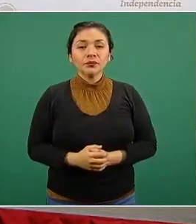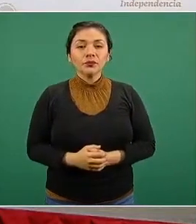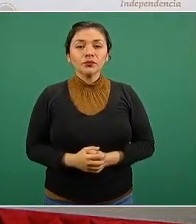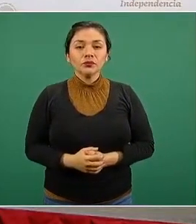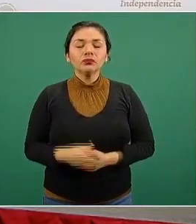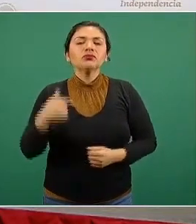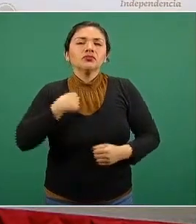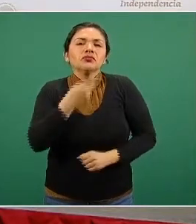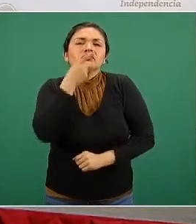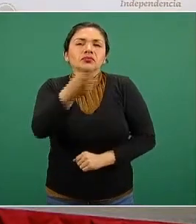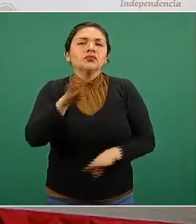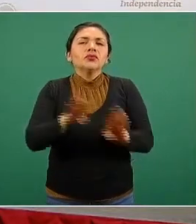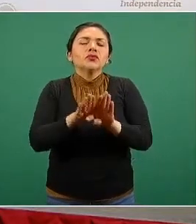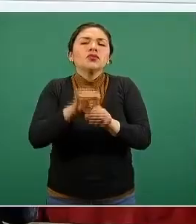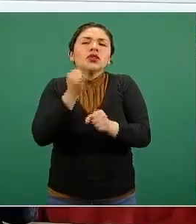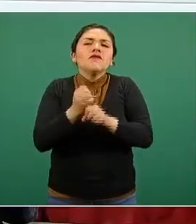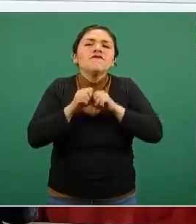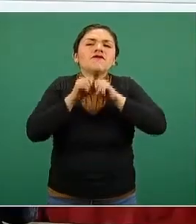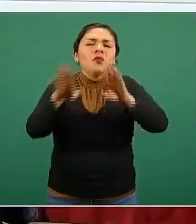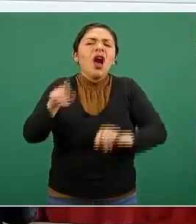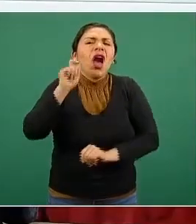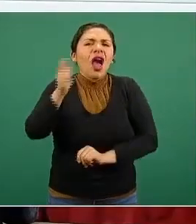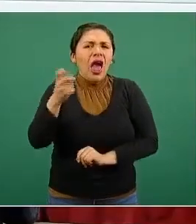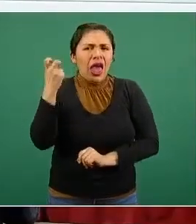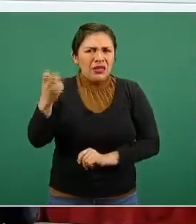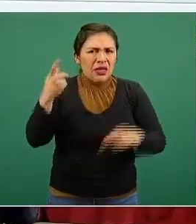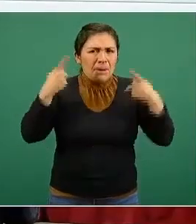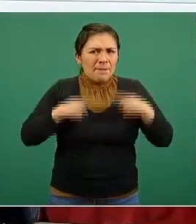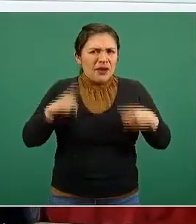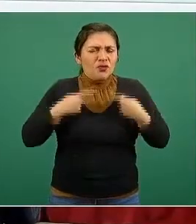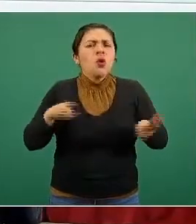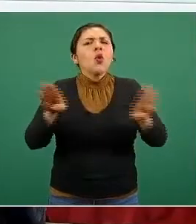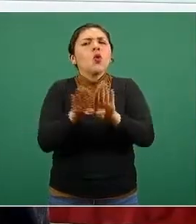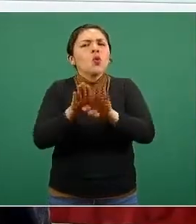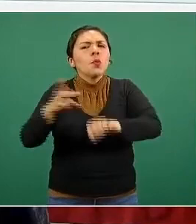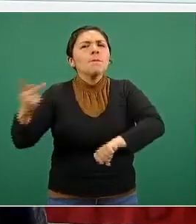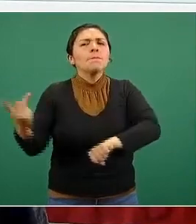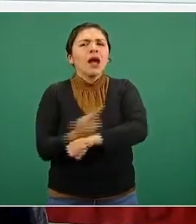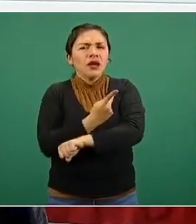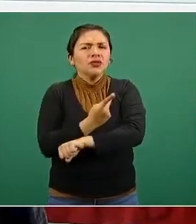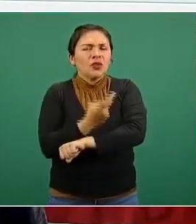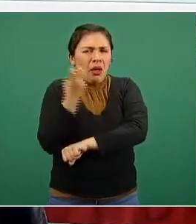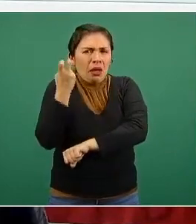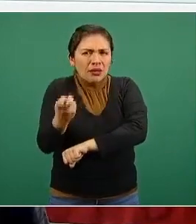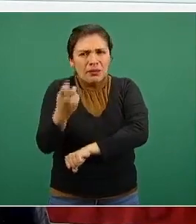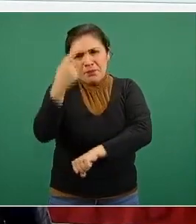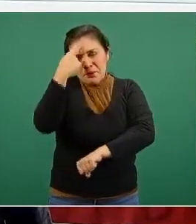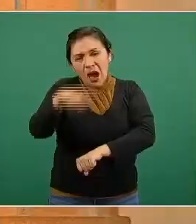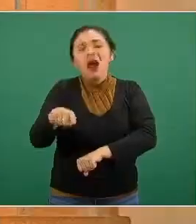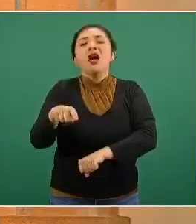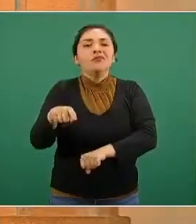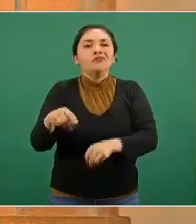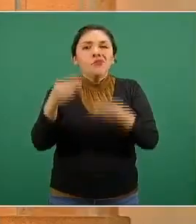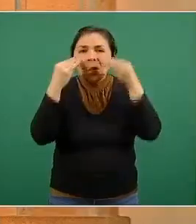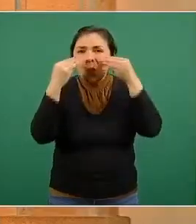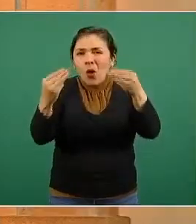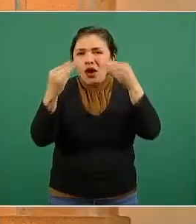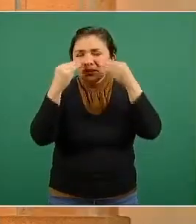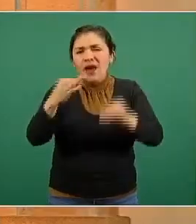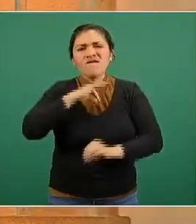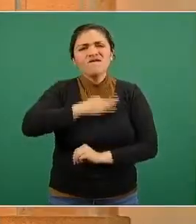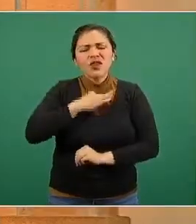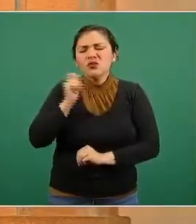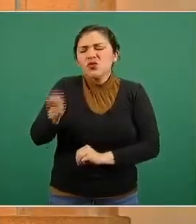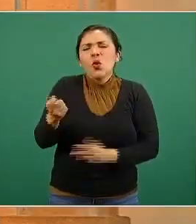poco de información en relación al caso y cómo sucedió en su momento la presentación del